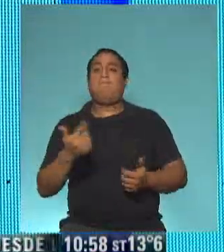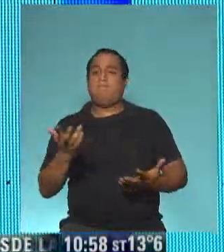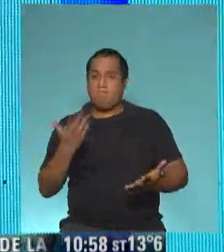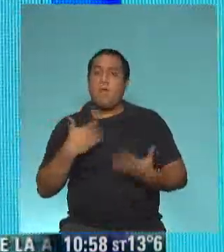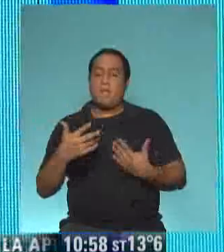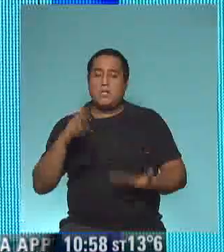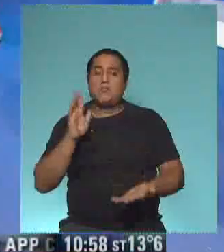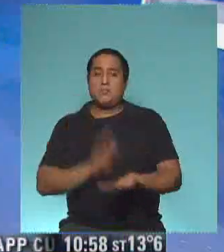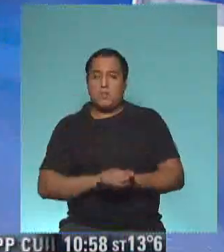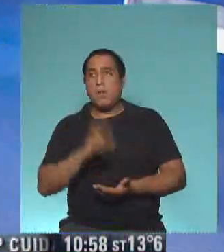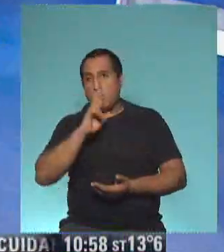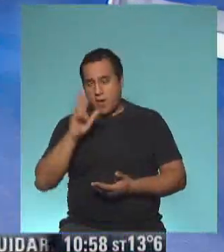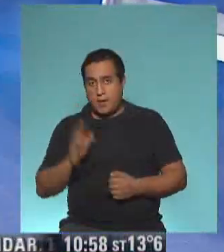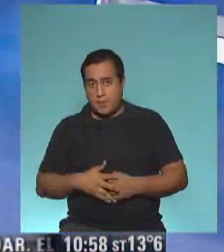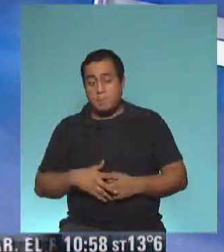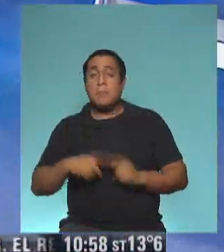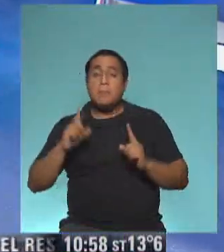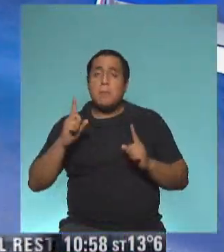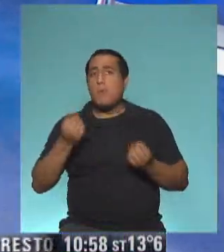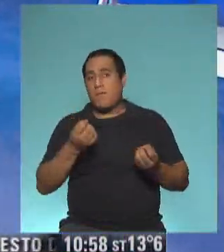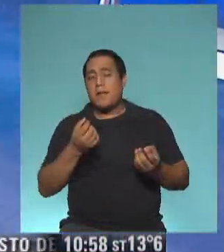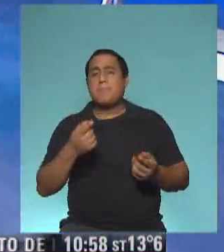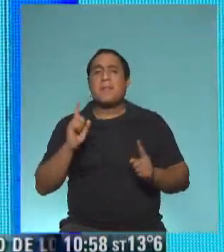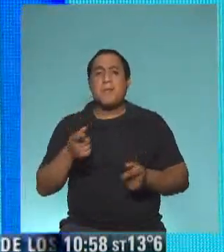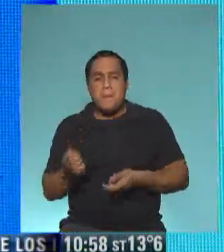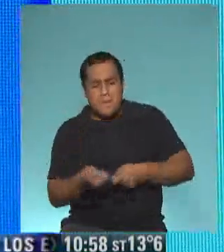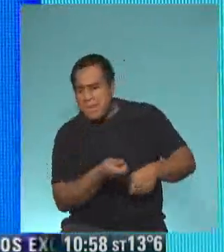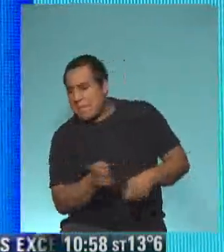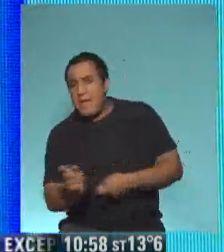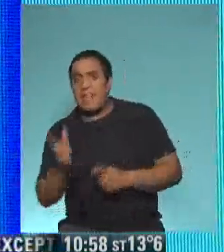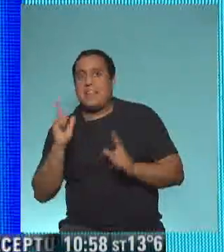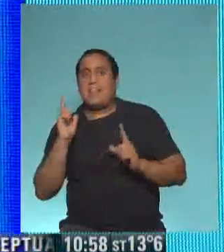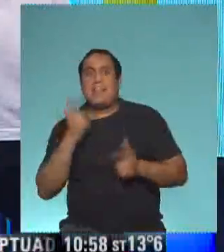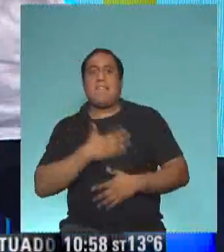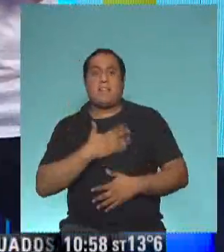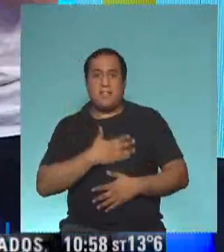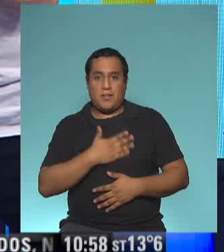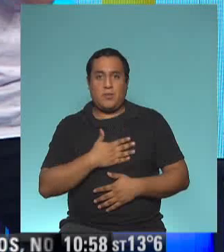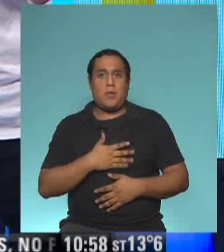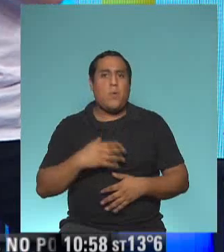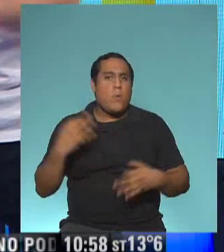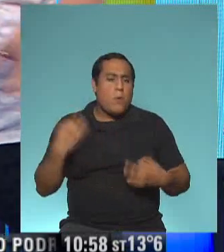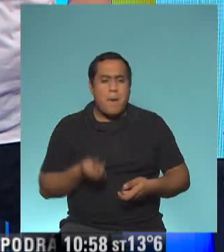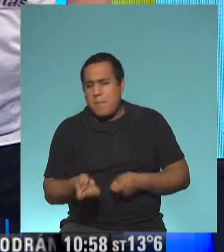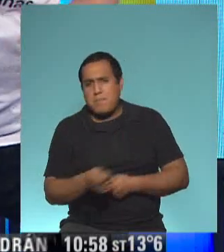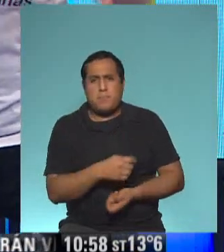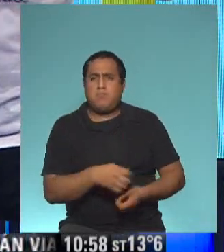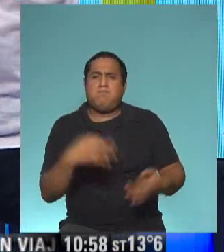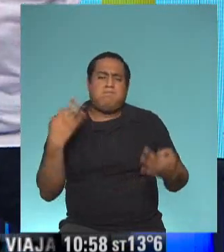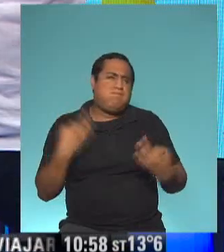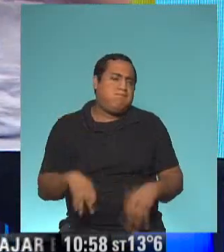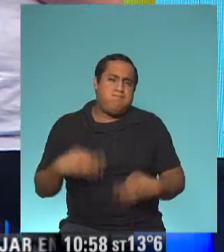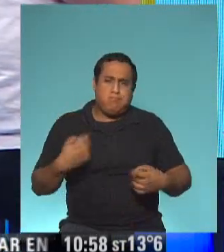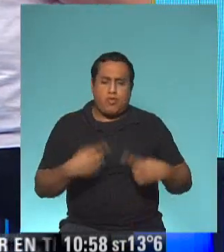mujeres la creación de la bandera muy bien también estuvimos jugando al hockey muy divertido buenísimo el juego del bosque que estuvo bárbaro que lo hicimos con un